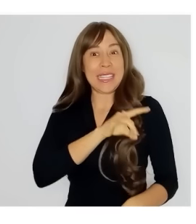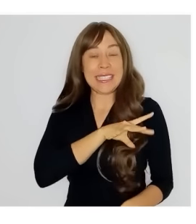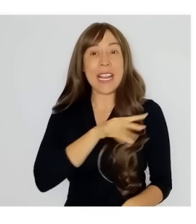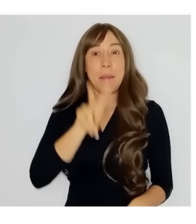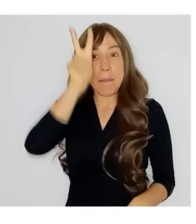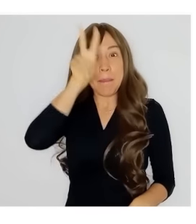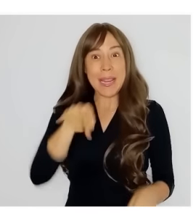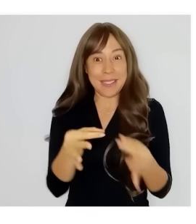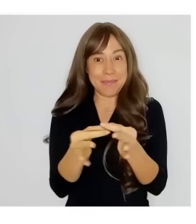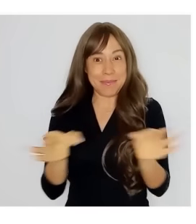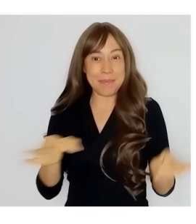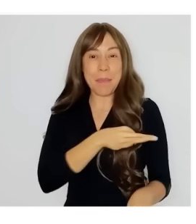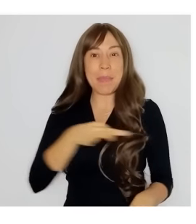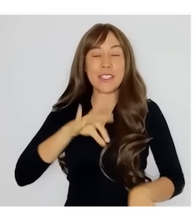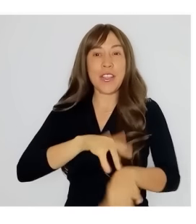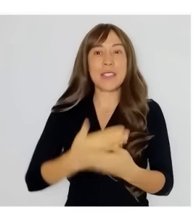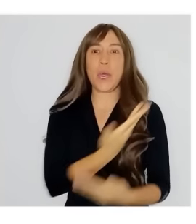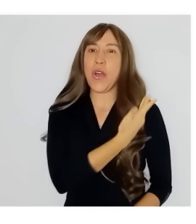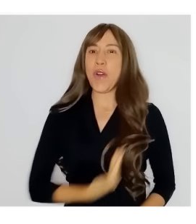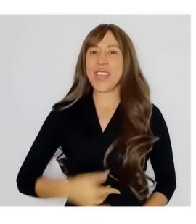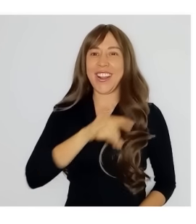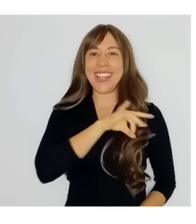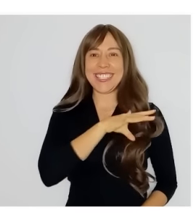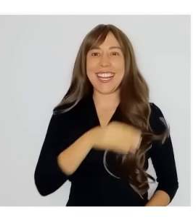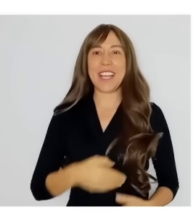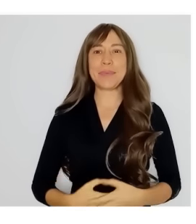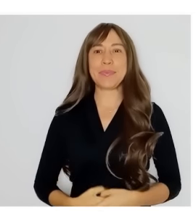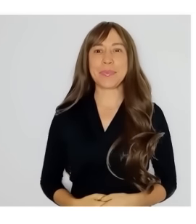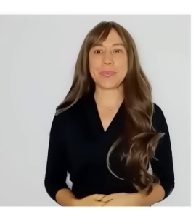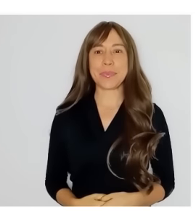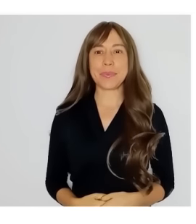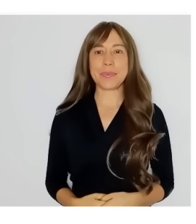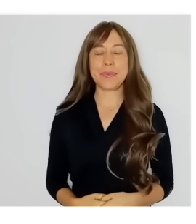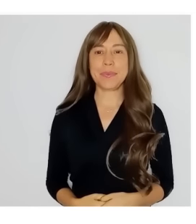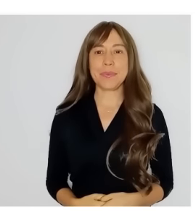minsal.cl. Ministerio de Salud, Gobierno de Chile. Presentes por un mejor futuro.